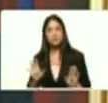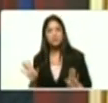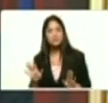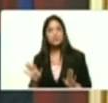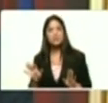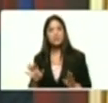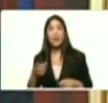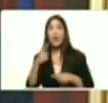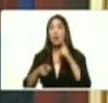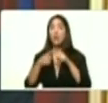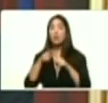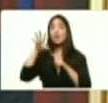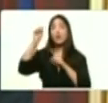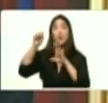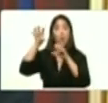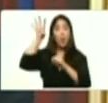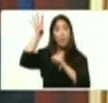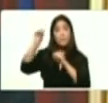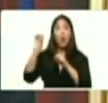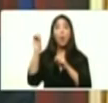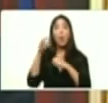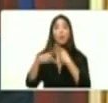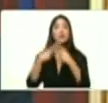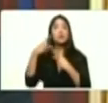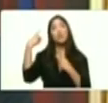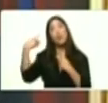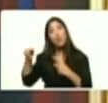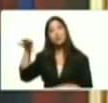se importa o lo que se produce